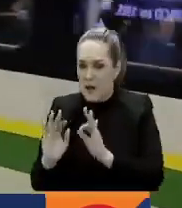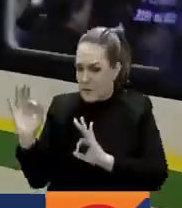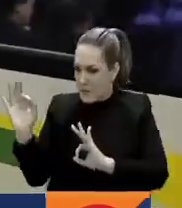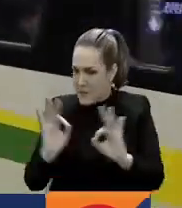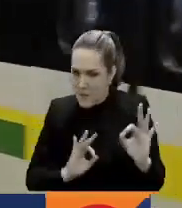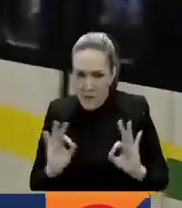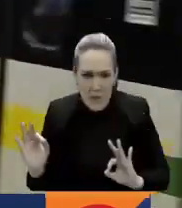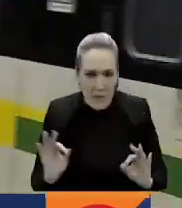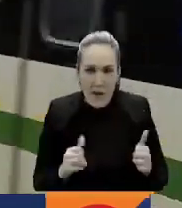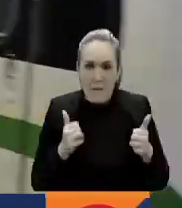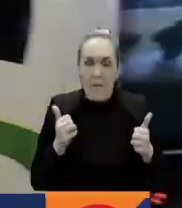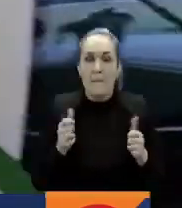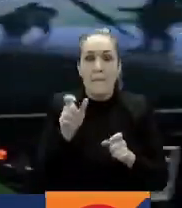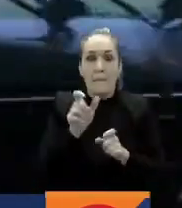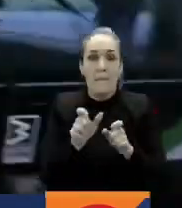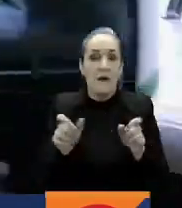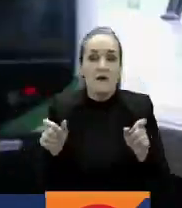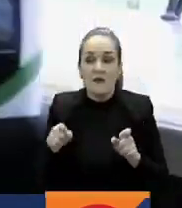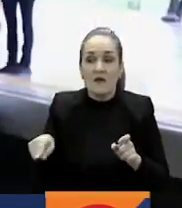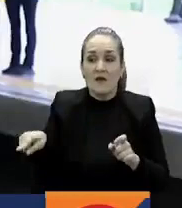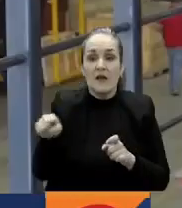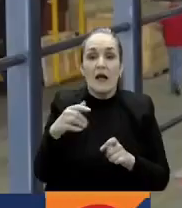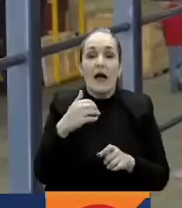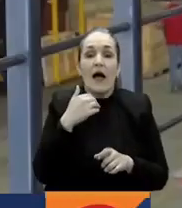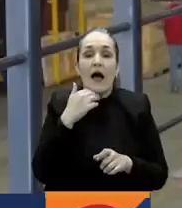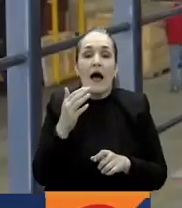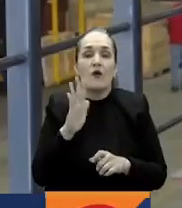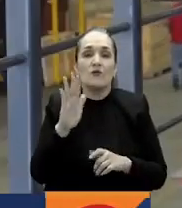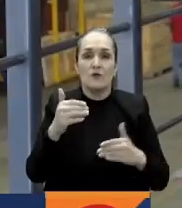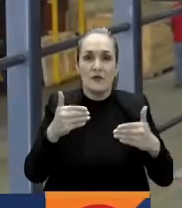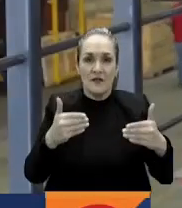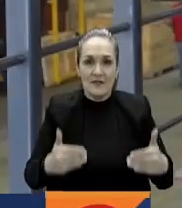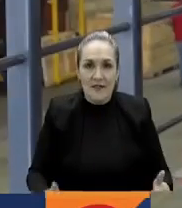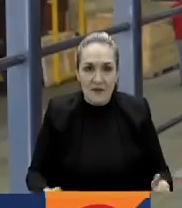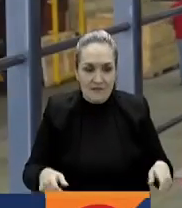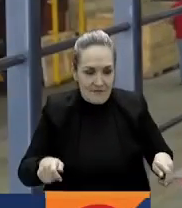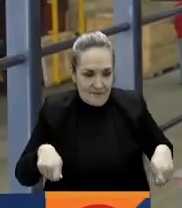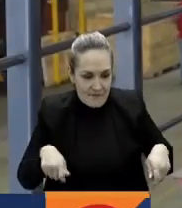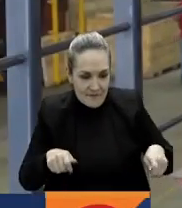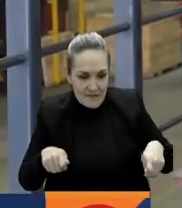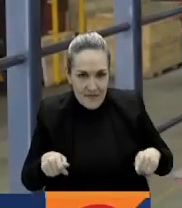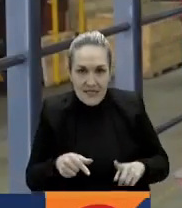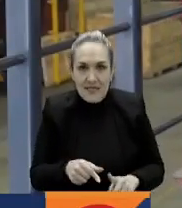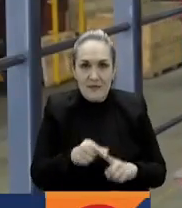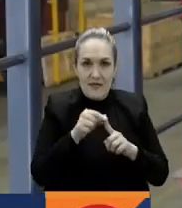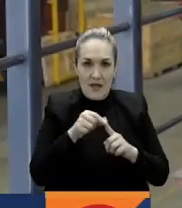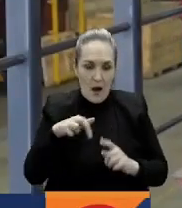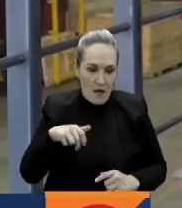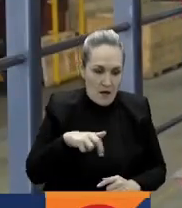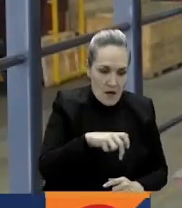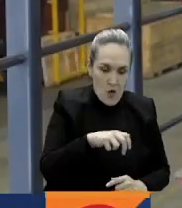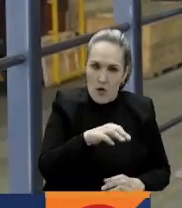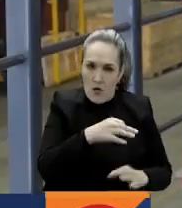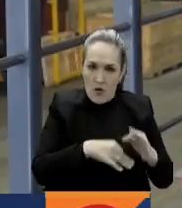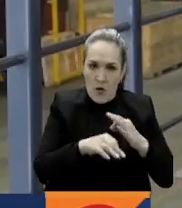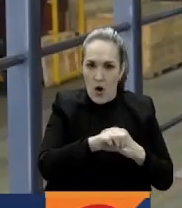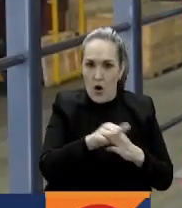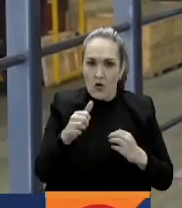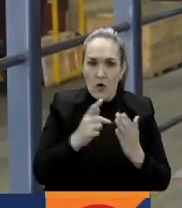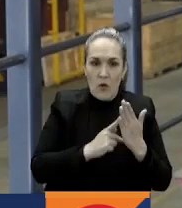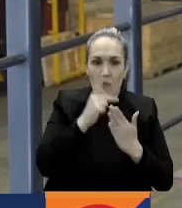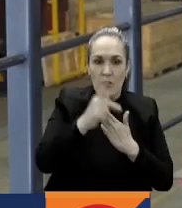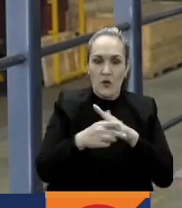por ejemplo, a los viajeros que tienen necesidades especiales de movilidad, y desarrollar lo que nosotros denominamos el